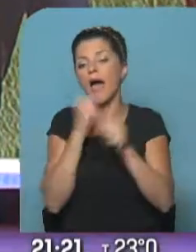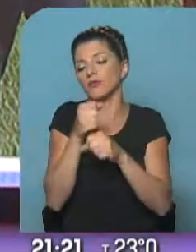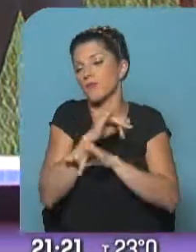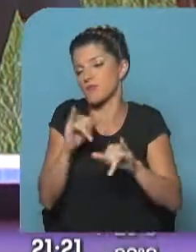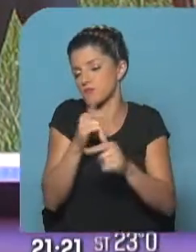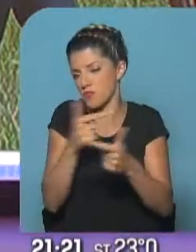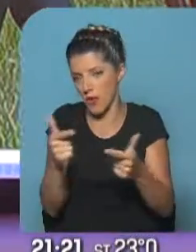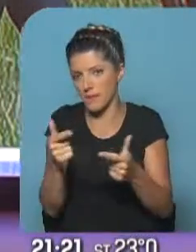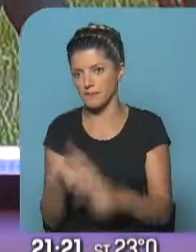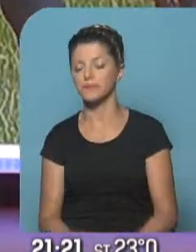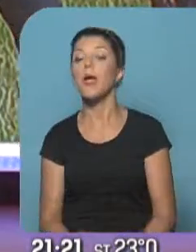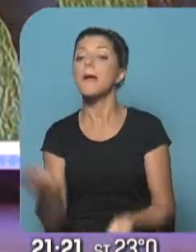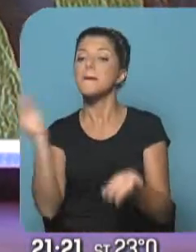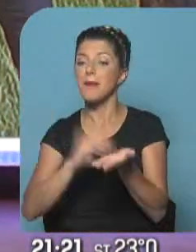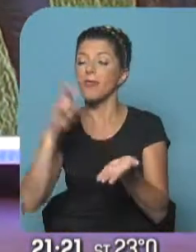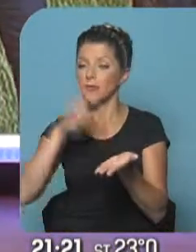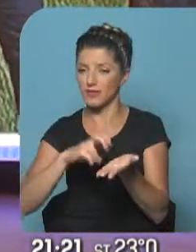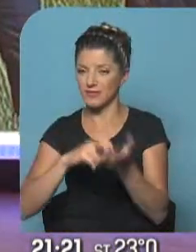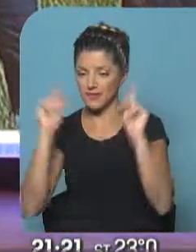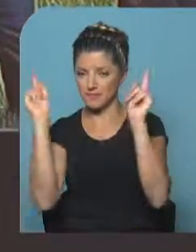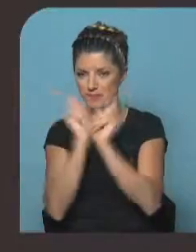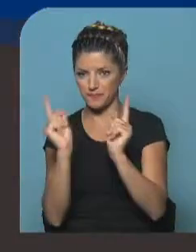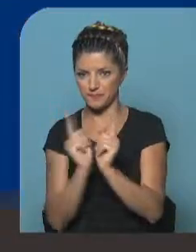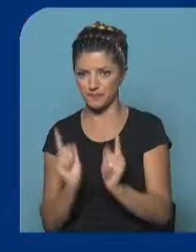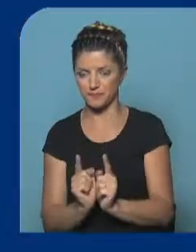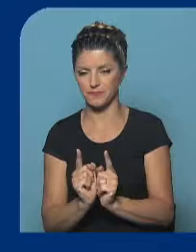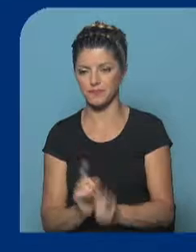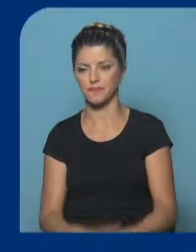novedades. Hay más información para compartir, lo hacemos en síntesis.